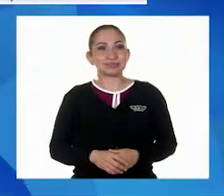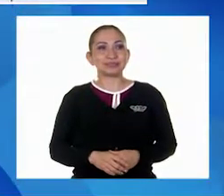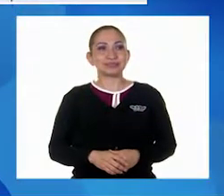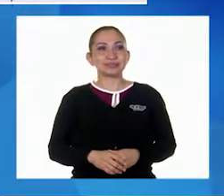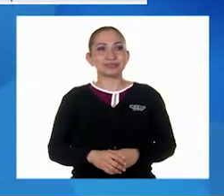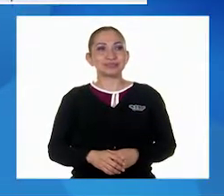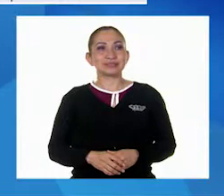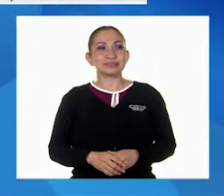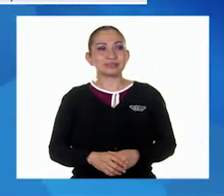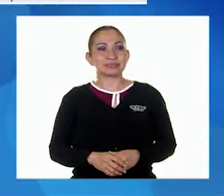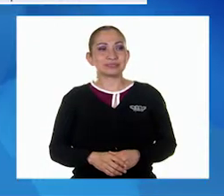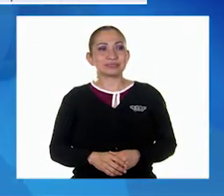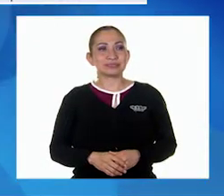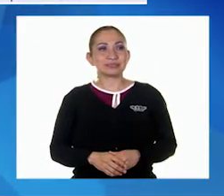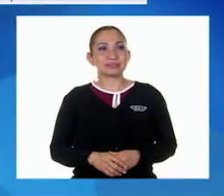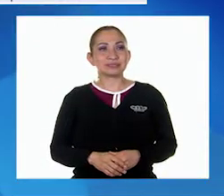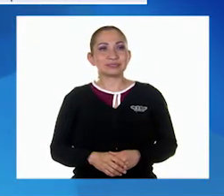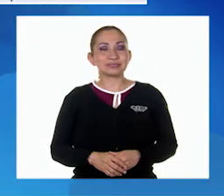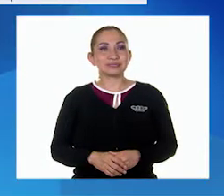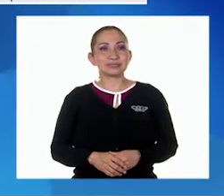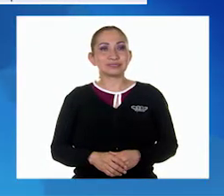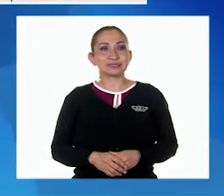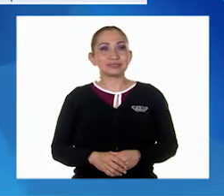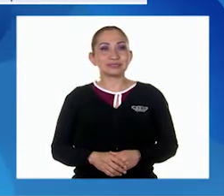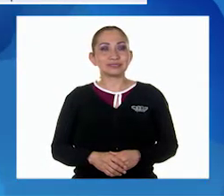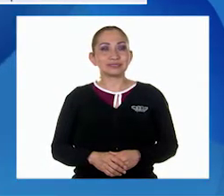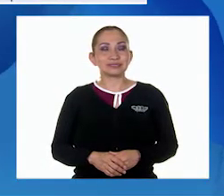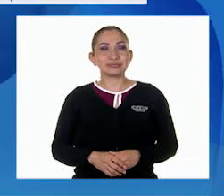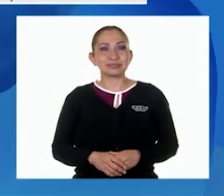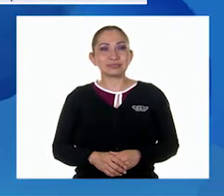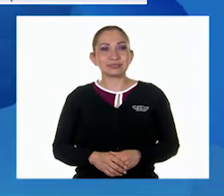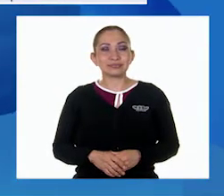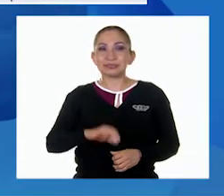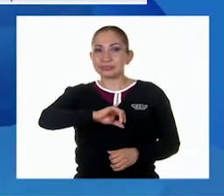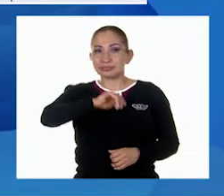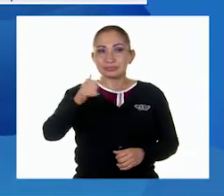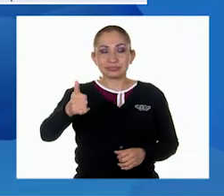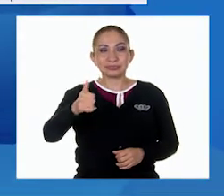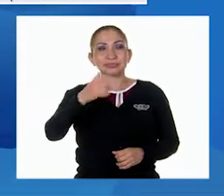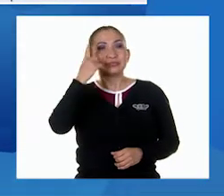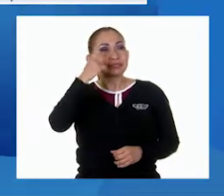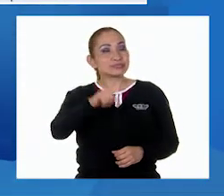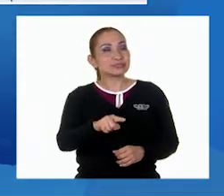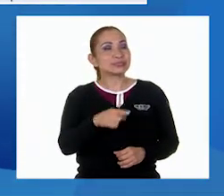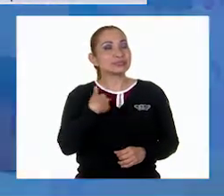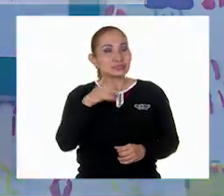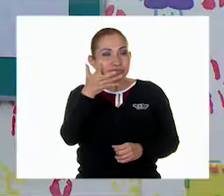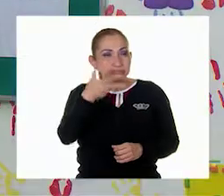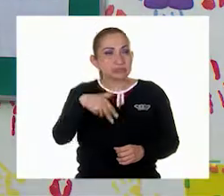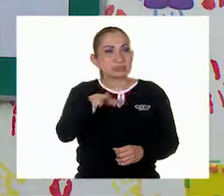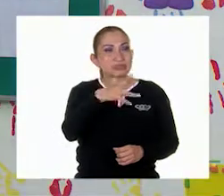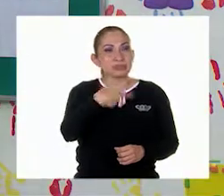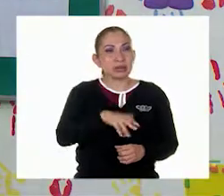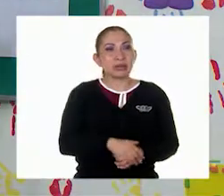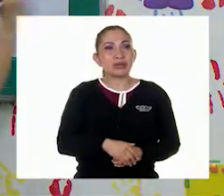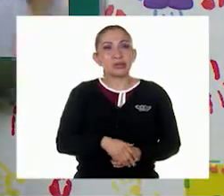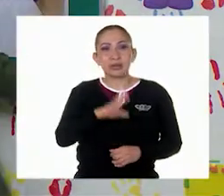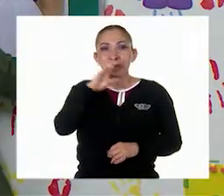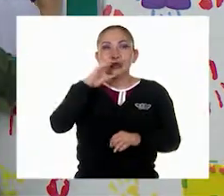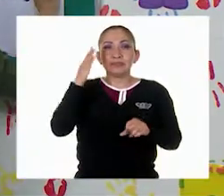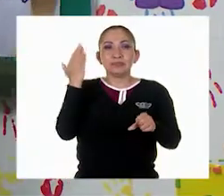Muy bien, gracias por ayudarme. La siguiente, para que la vayamos buscando,